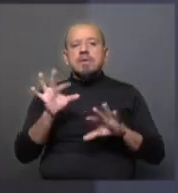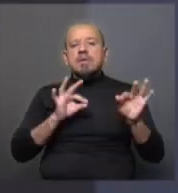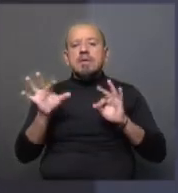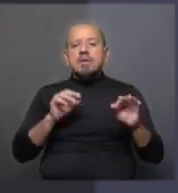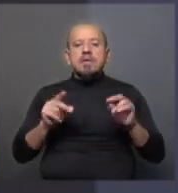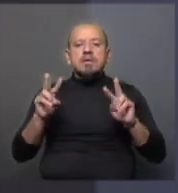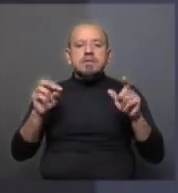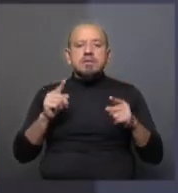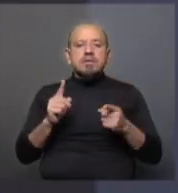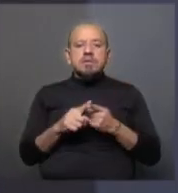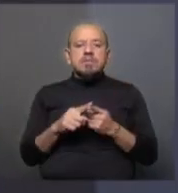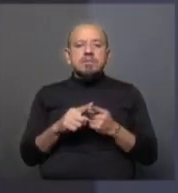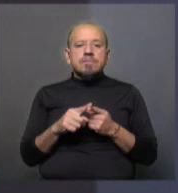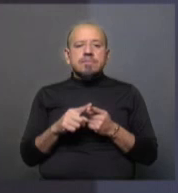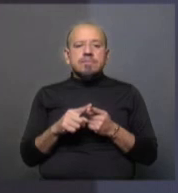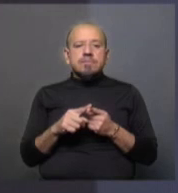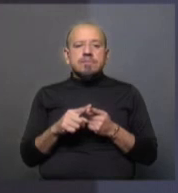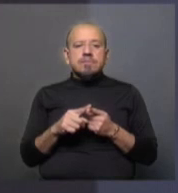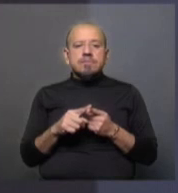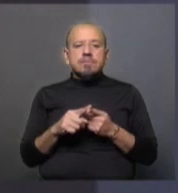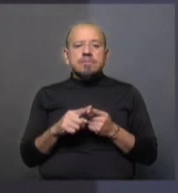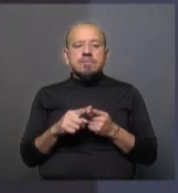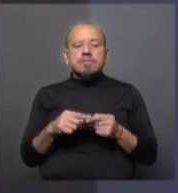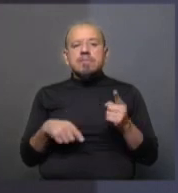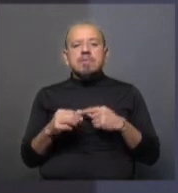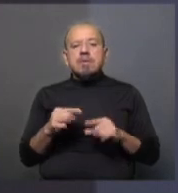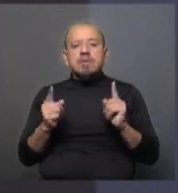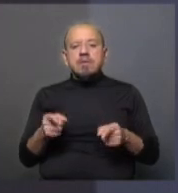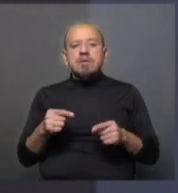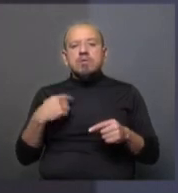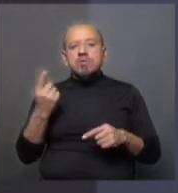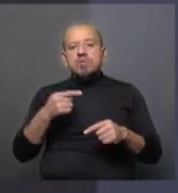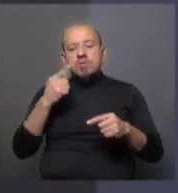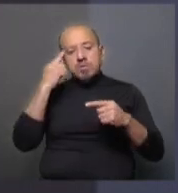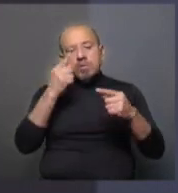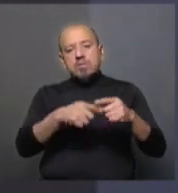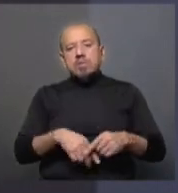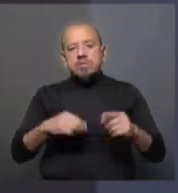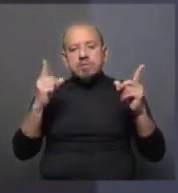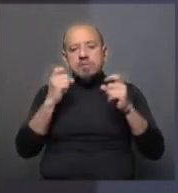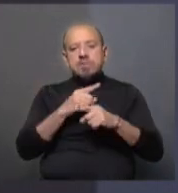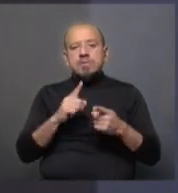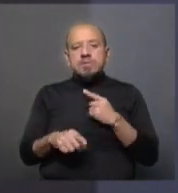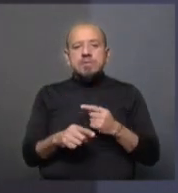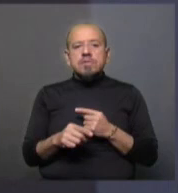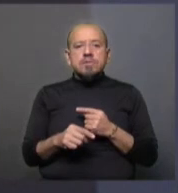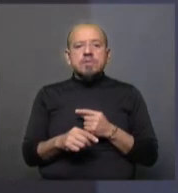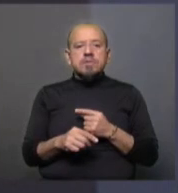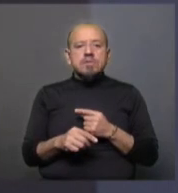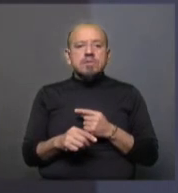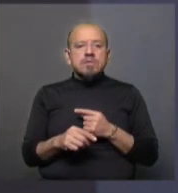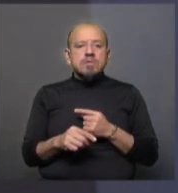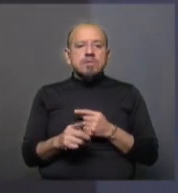todos Sí sí todo yo todo yo este y bueno me puse otro objetivo que está difícil pero bueno a partir de ahora lo que quiero hacer es que cada